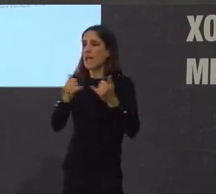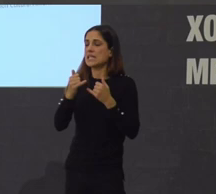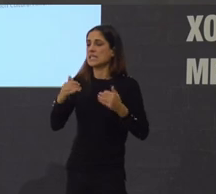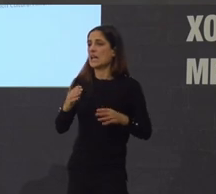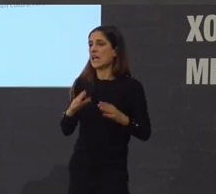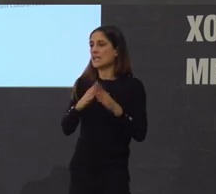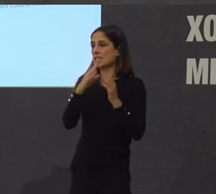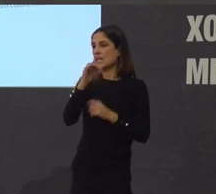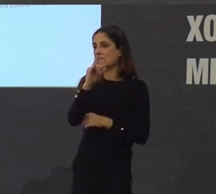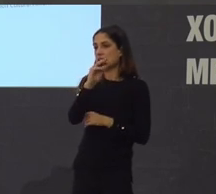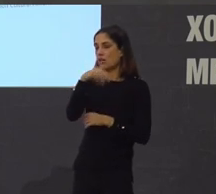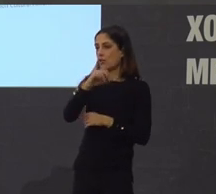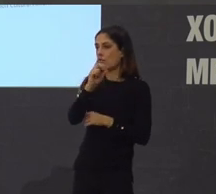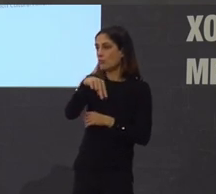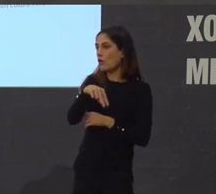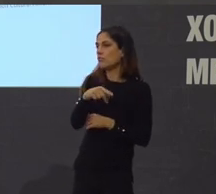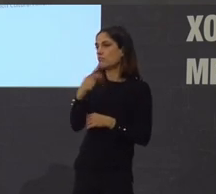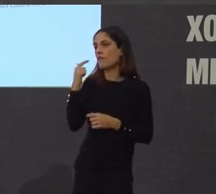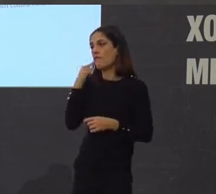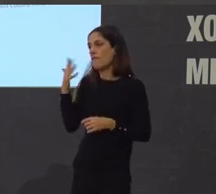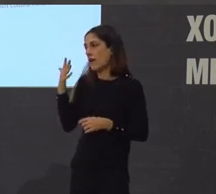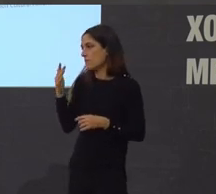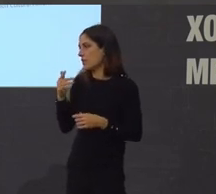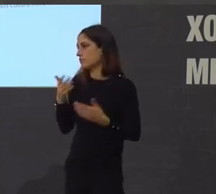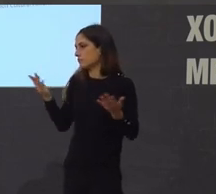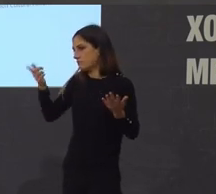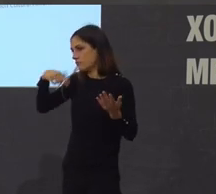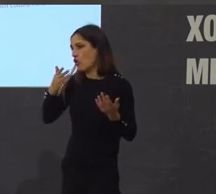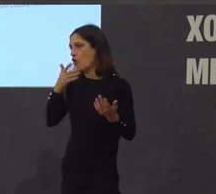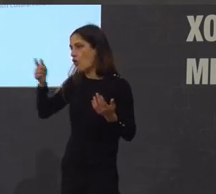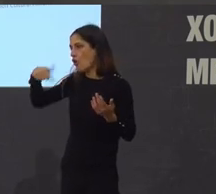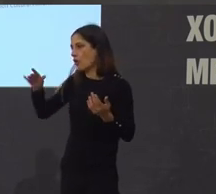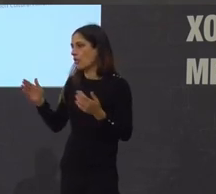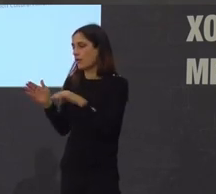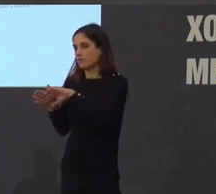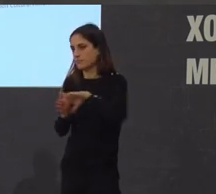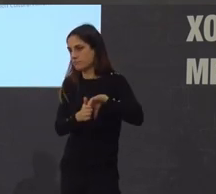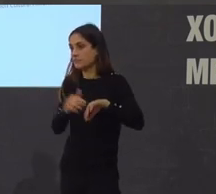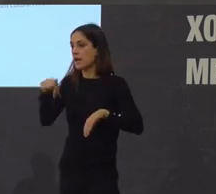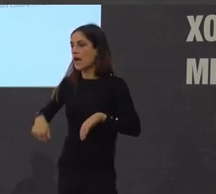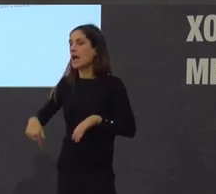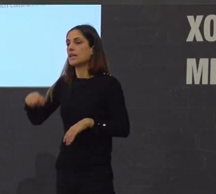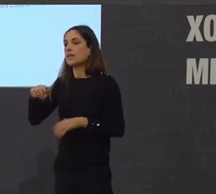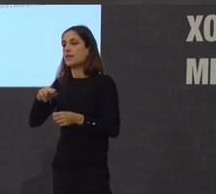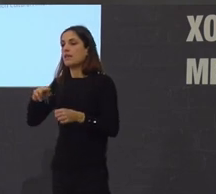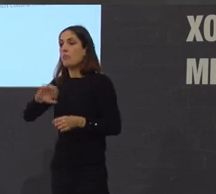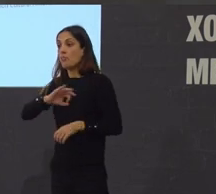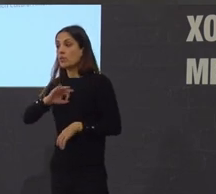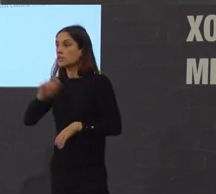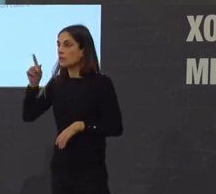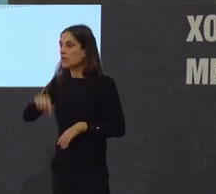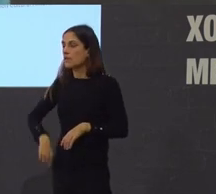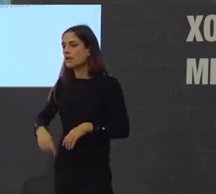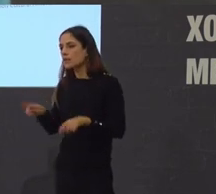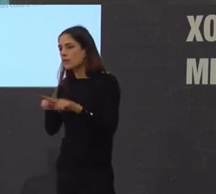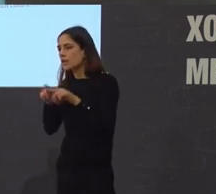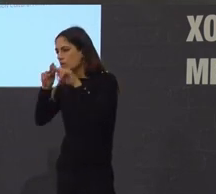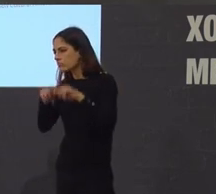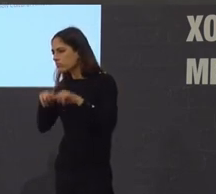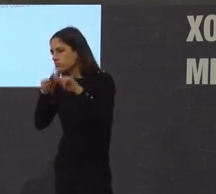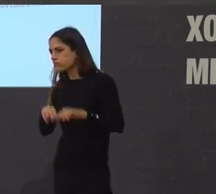porque muy muy conocido por todos aquí en pontevedra también fue investigado y se abrieron diligencias